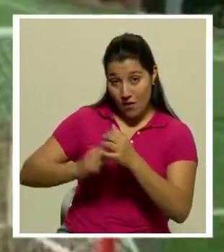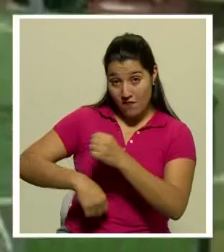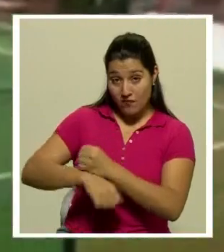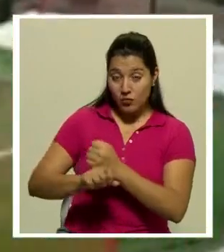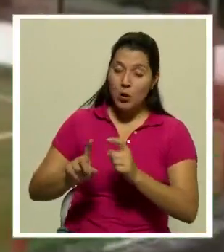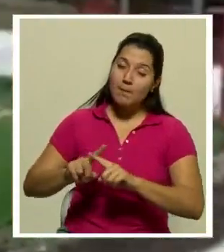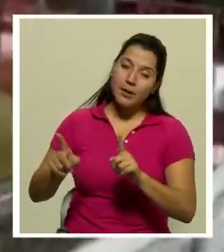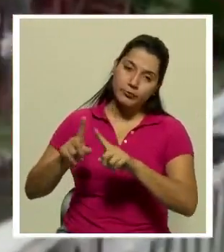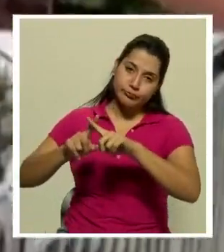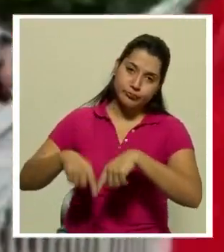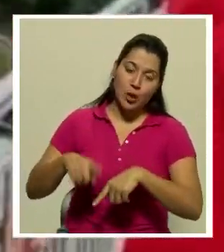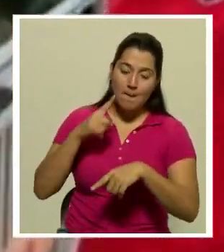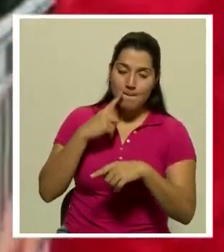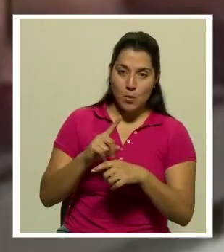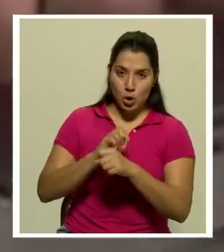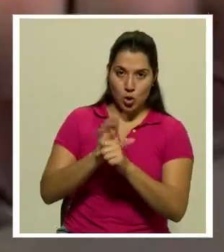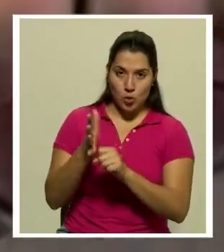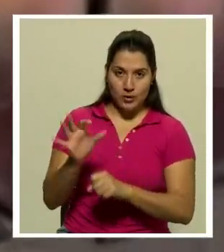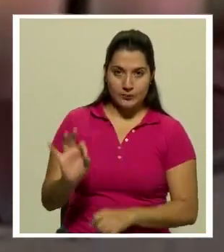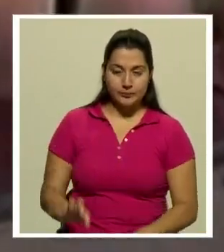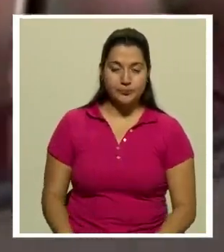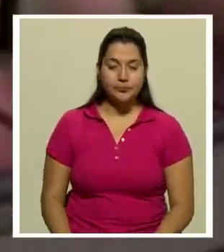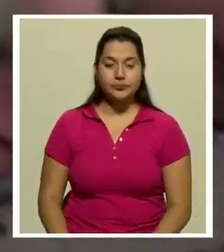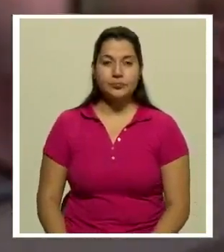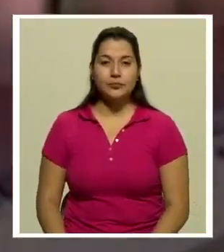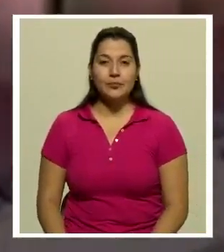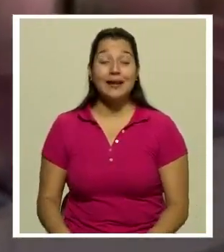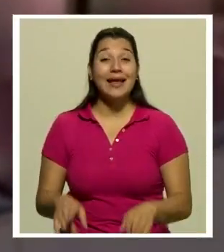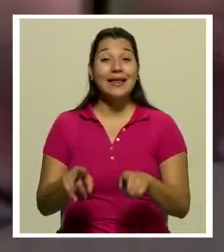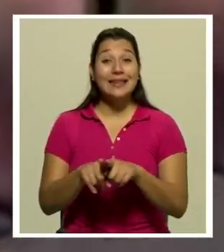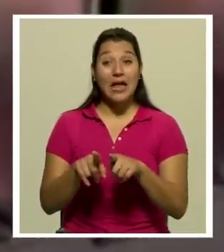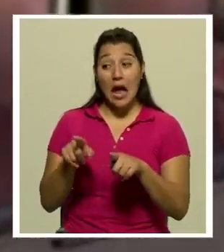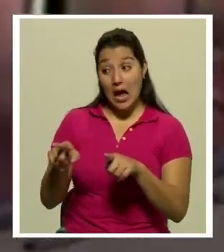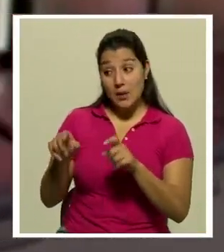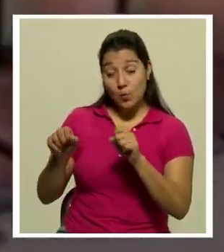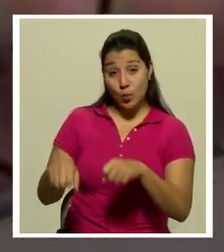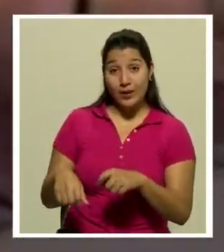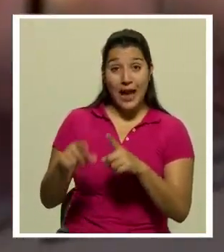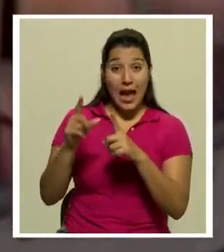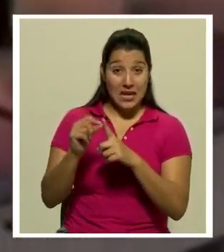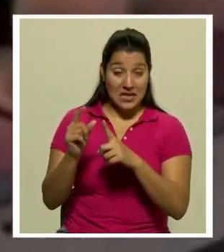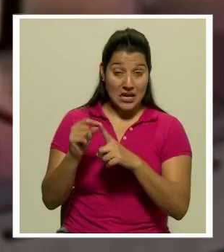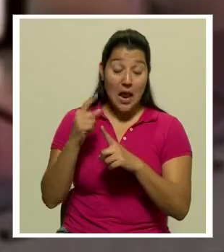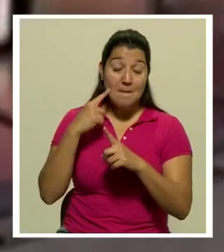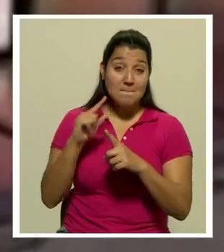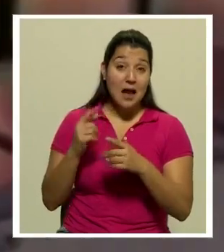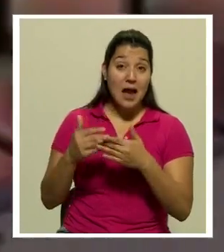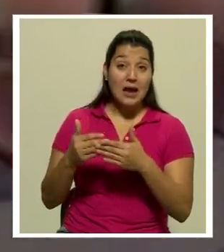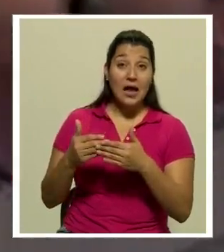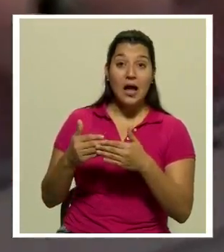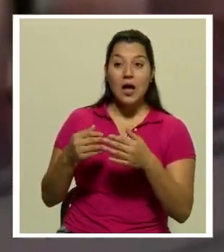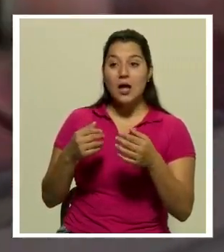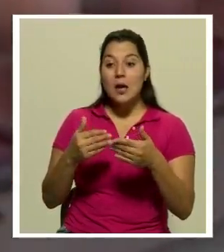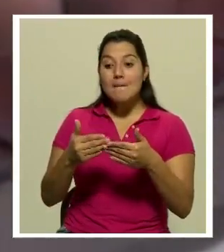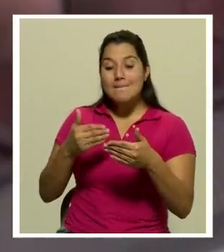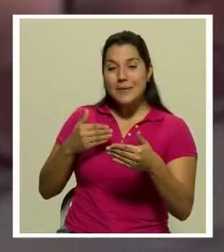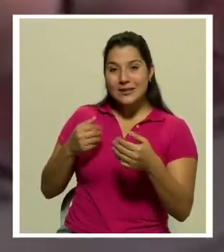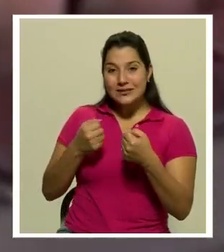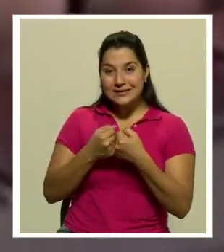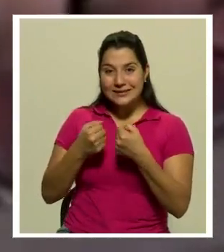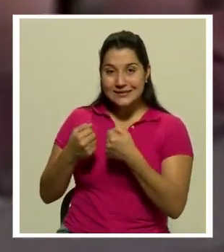suspendido por la pandemia del COVID. Además de alquilar sus instalaciones para pretemporadas de los equipos nacionales